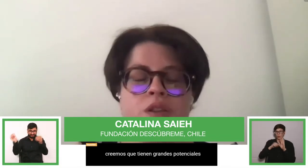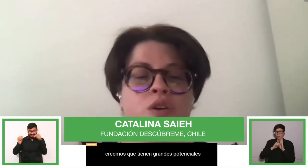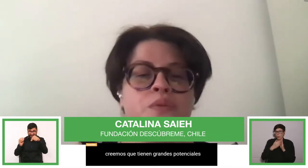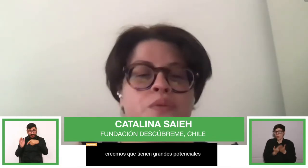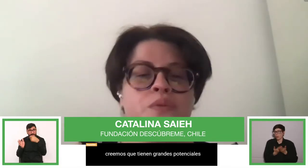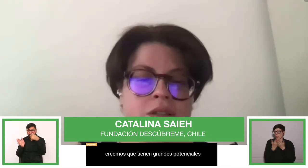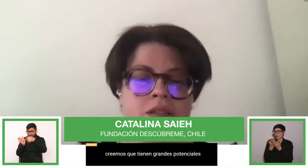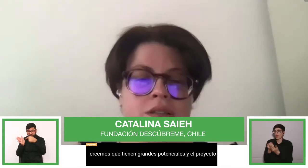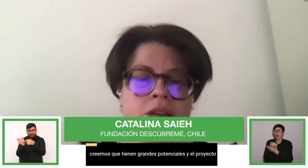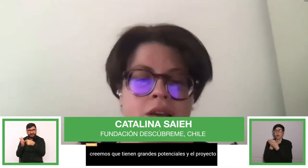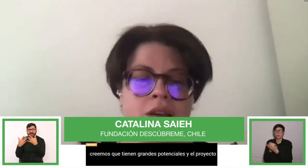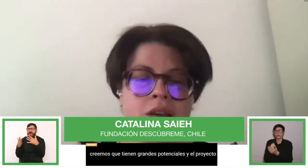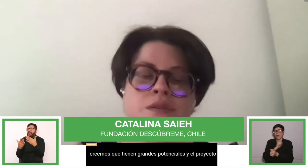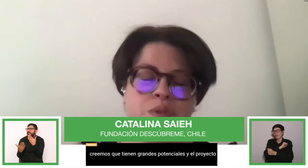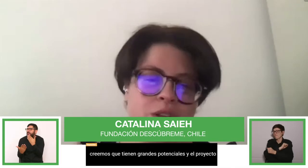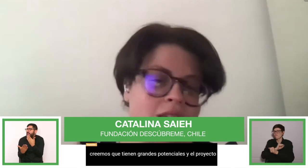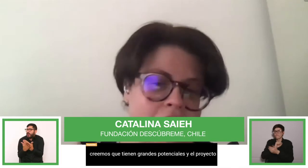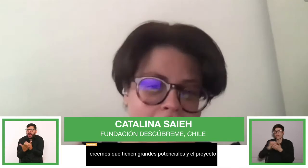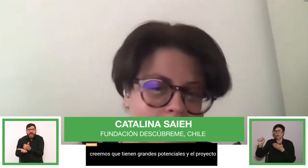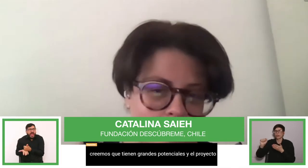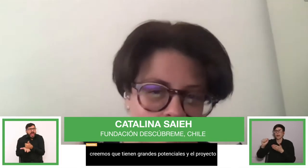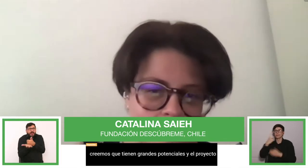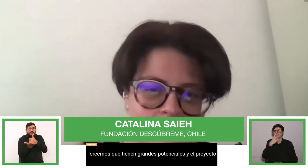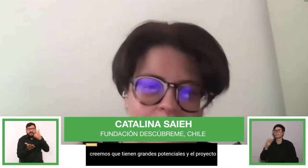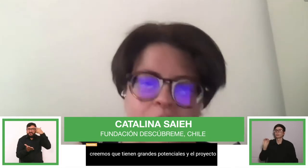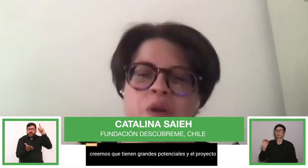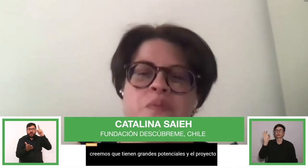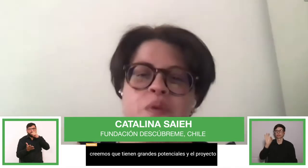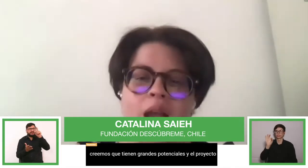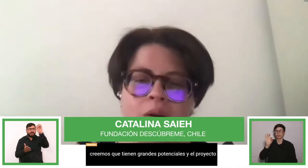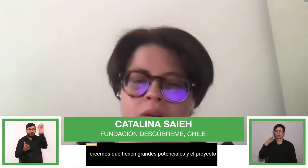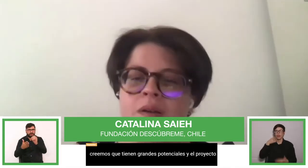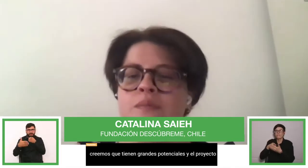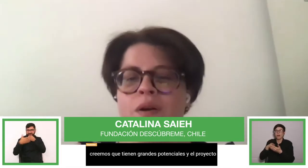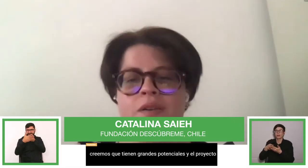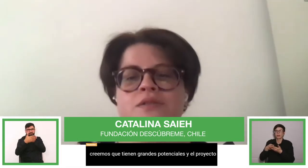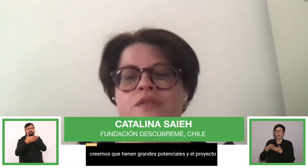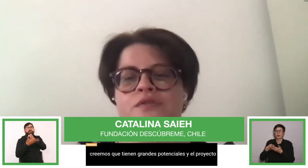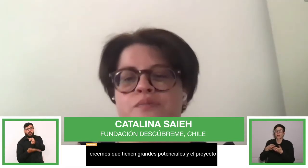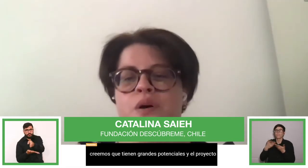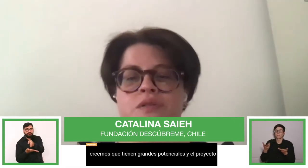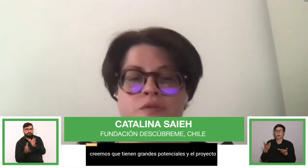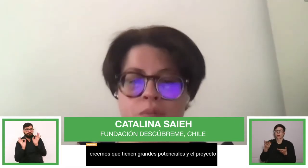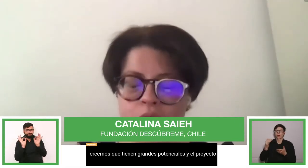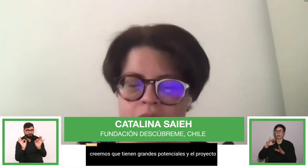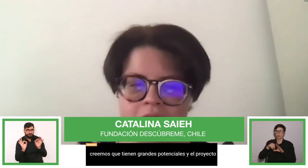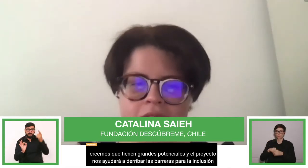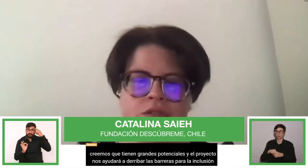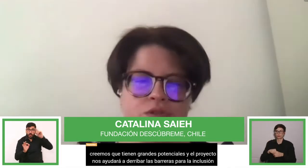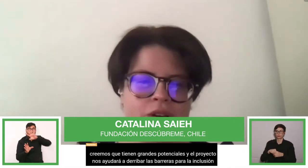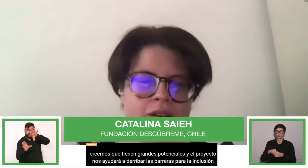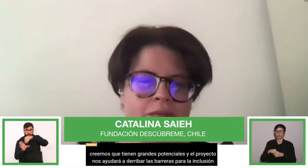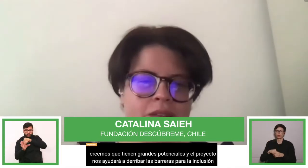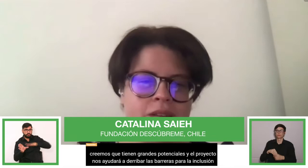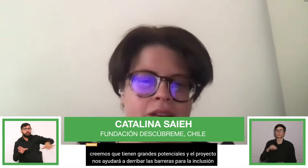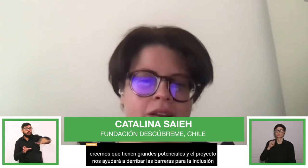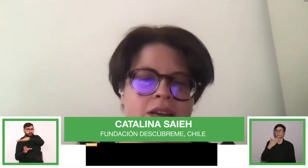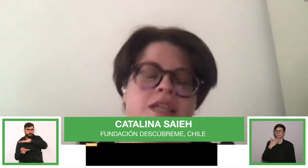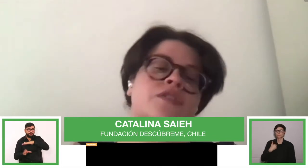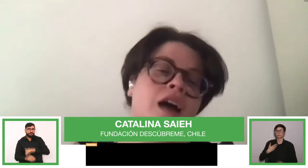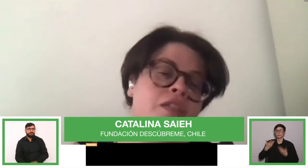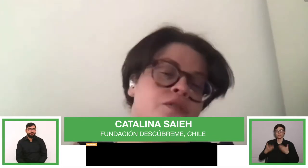Con la experiencia, nos hemos convencido de crear nuevas oportunidades en América Latina. Estamos